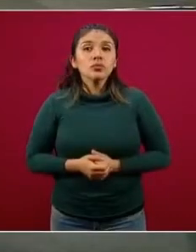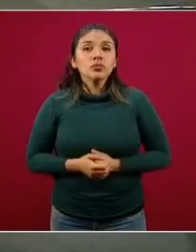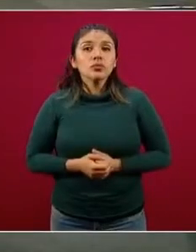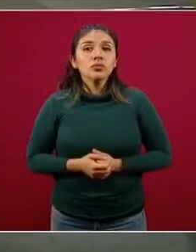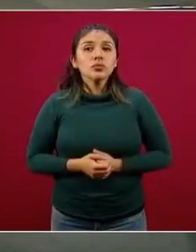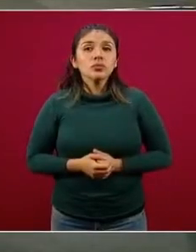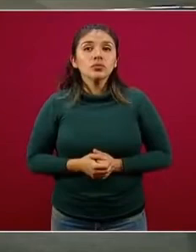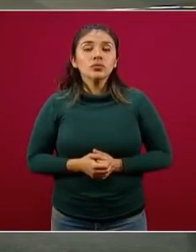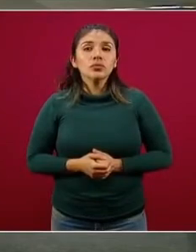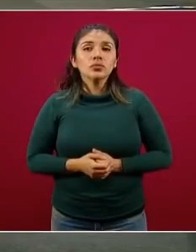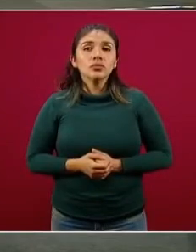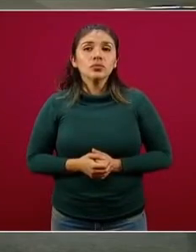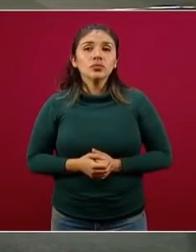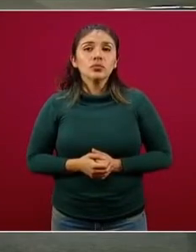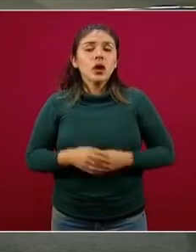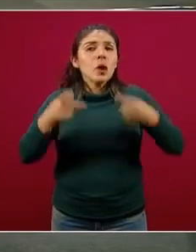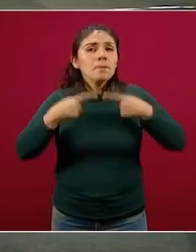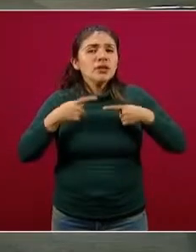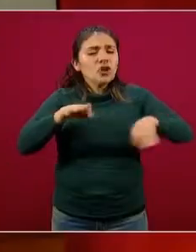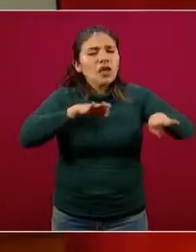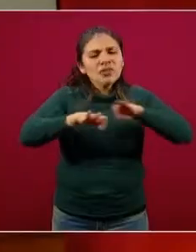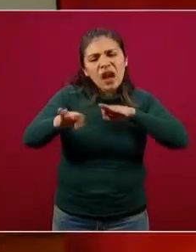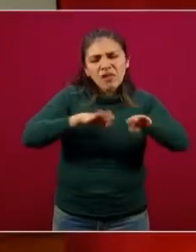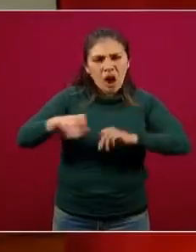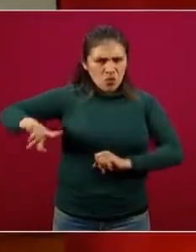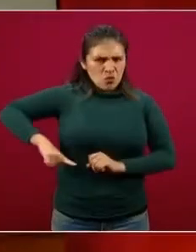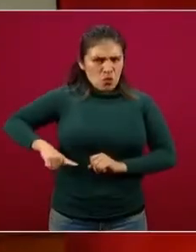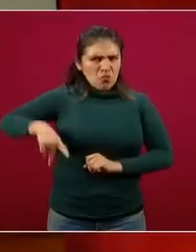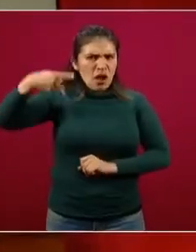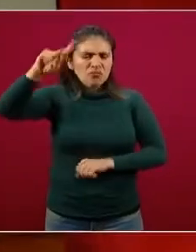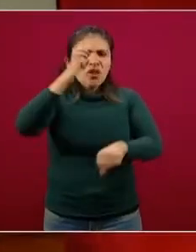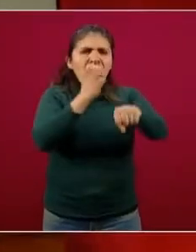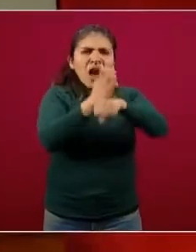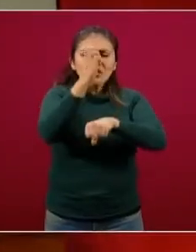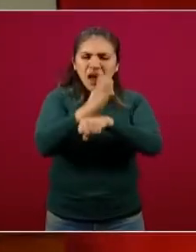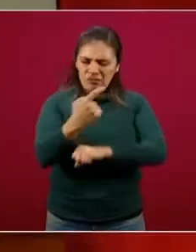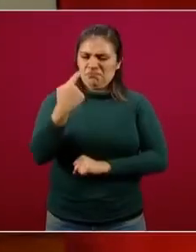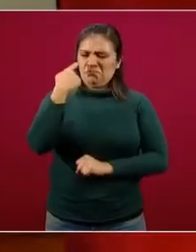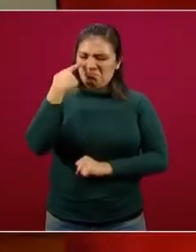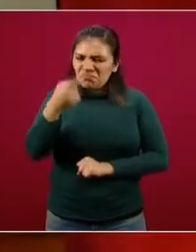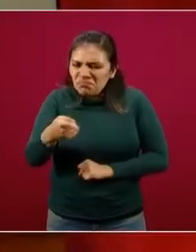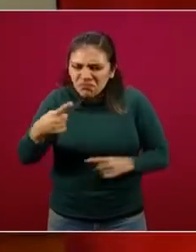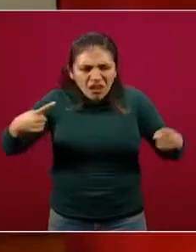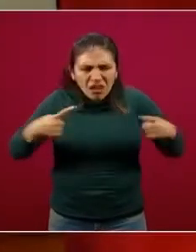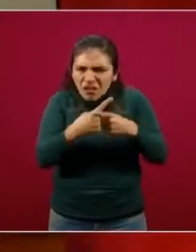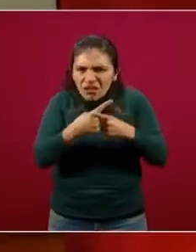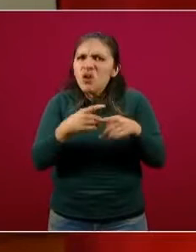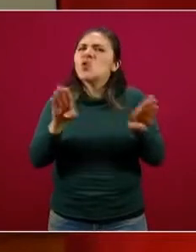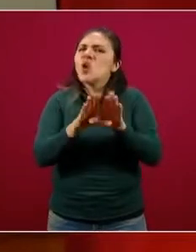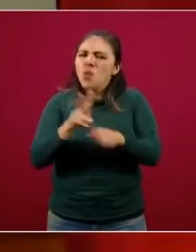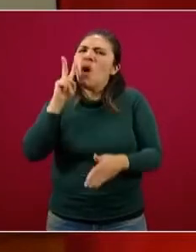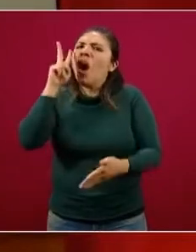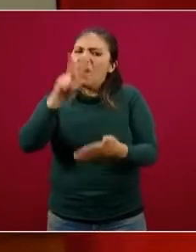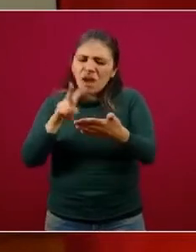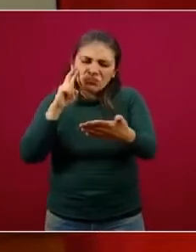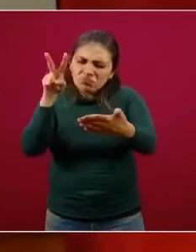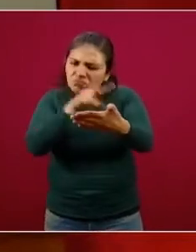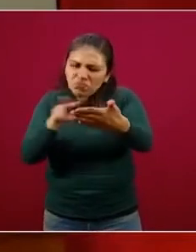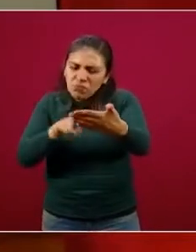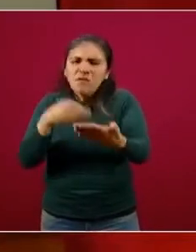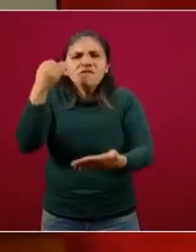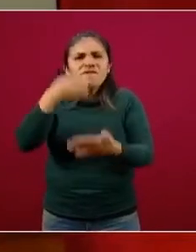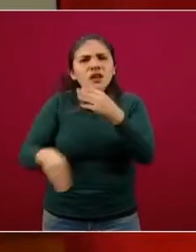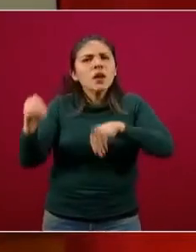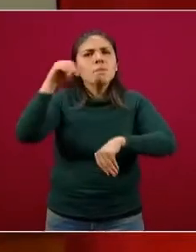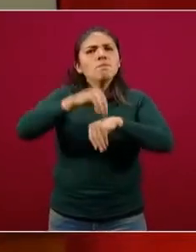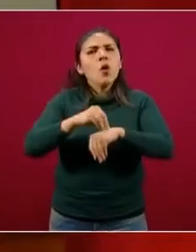servidor público del estado en el que trabaja solicita la rectificación del dato porque registró una defunción